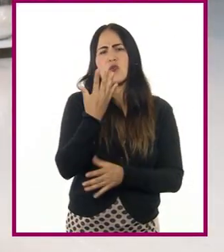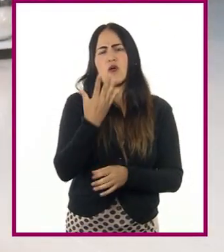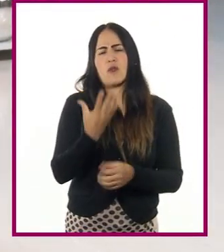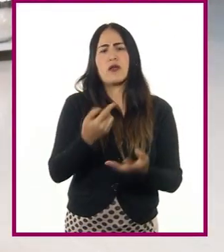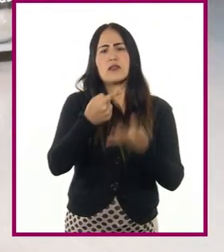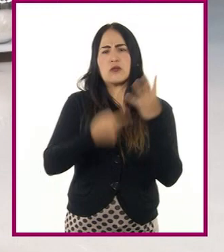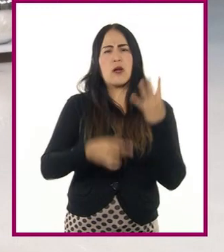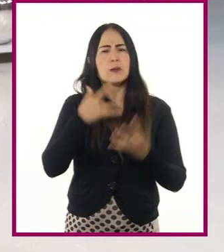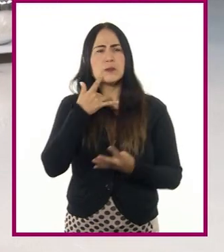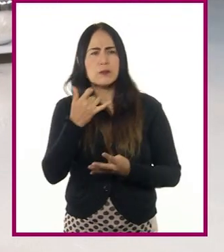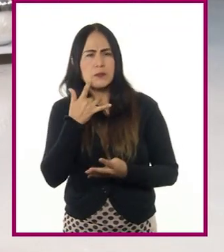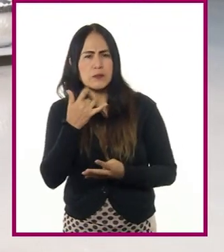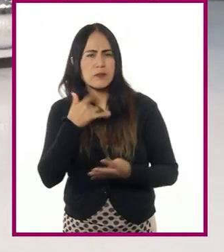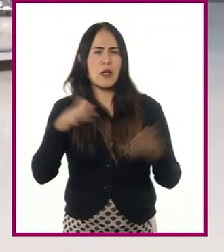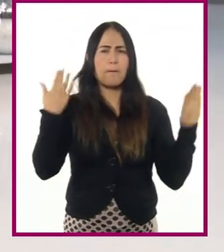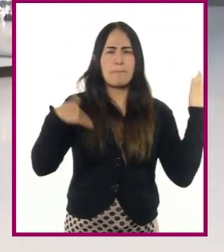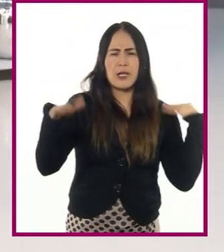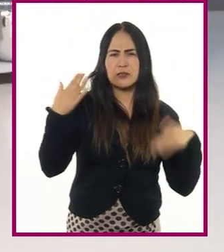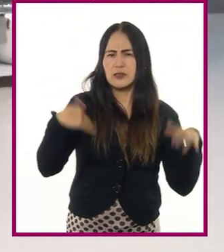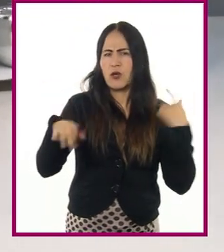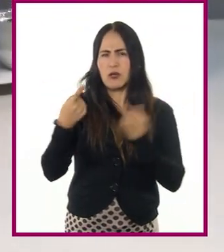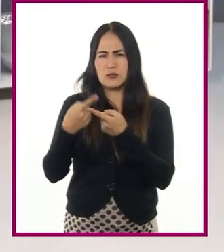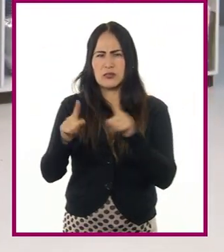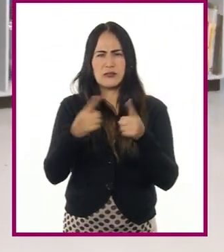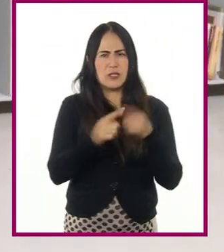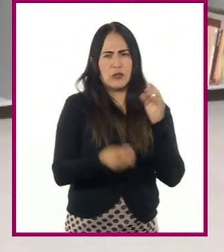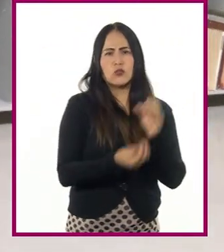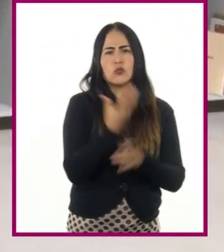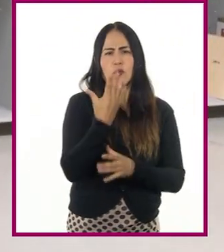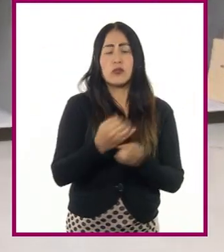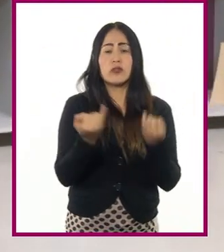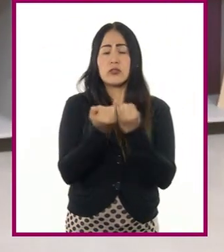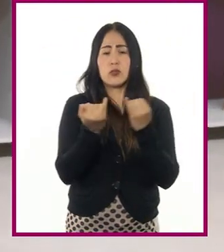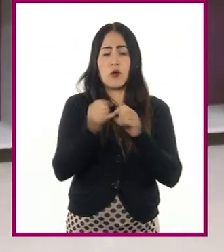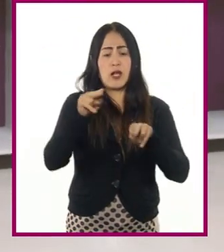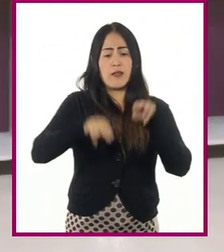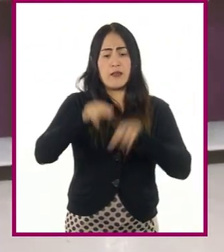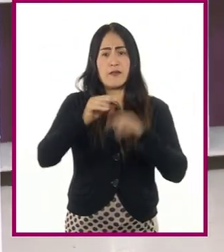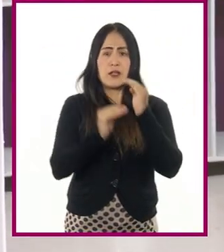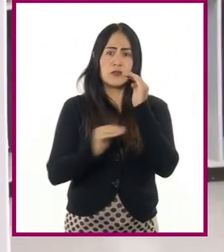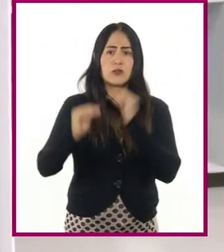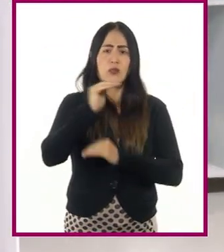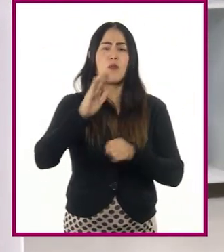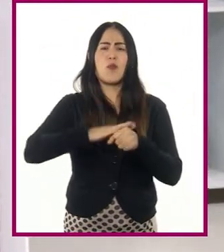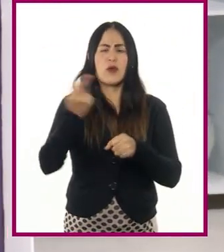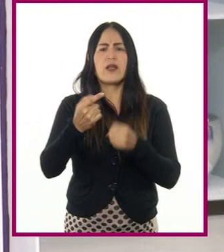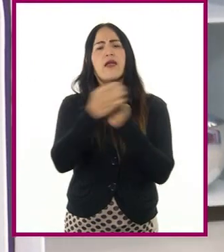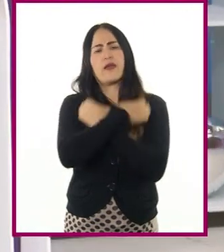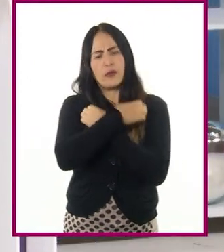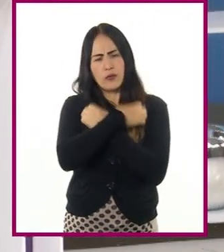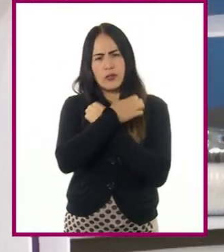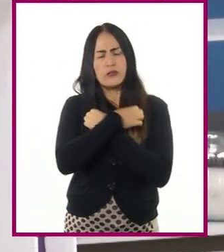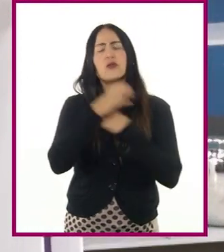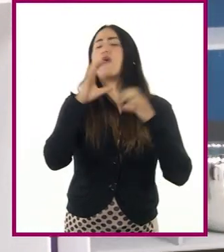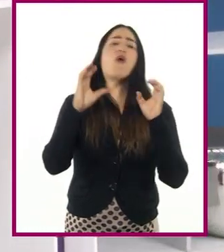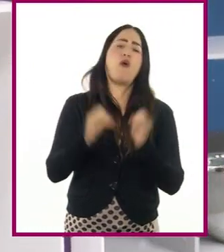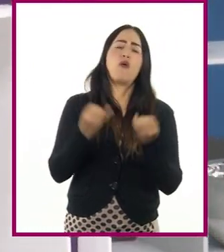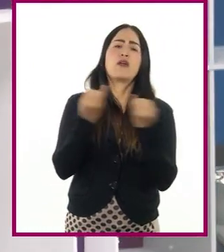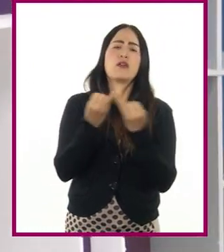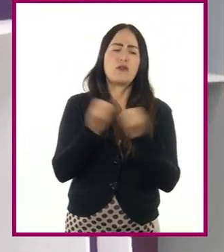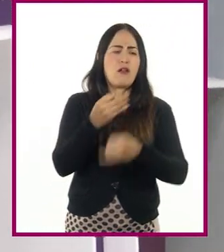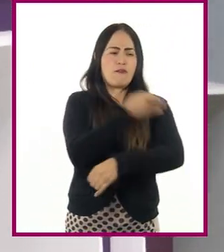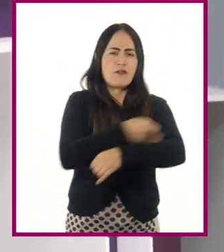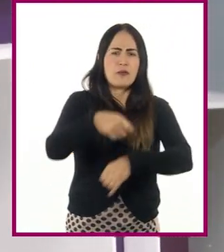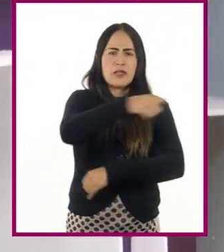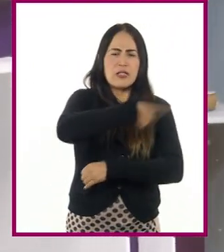diversión, así como a las perspectivas de ascenso social gracias a la educación o bien al empeño y a la disciplina